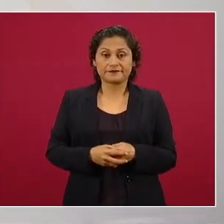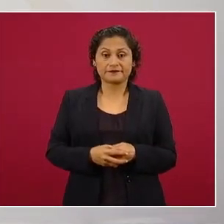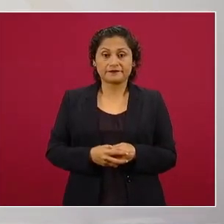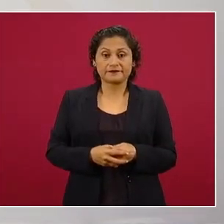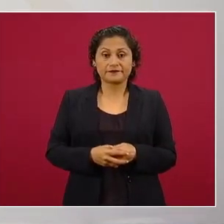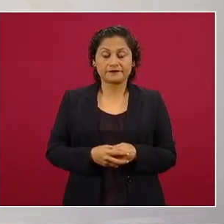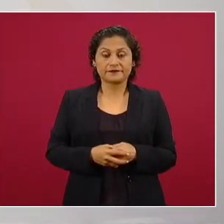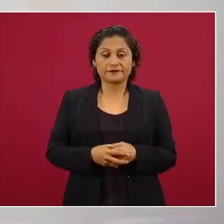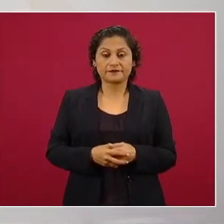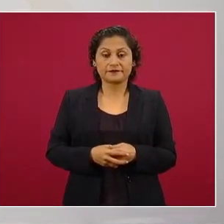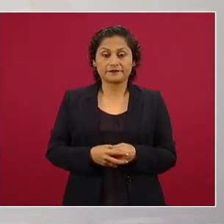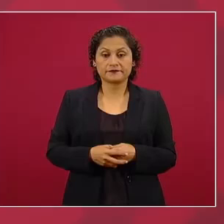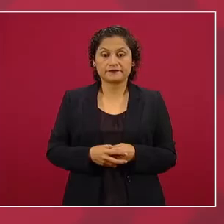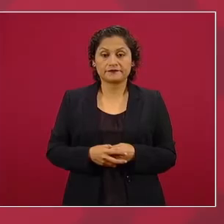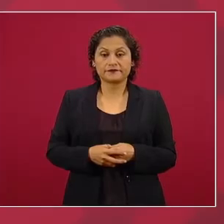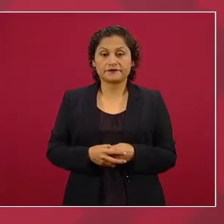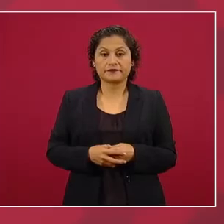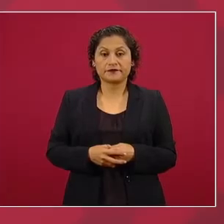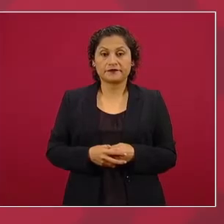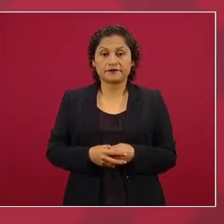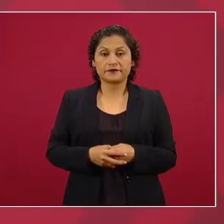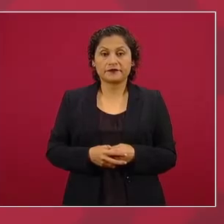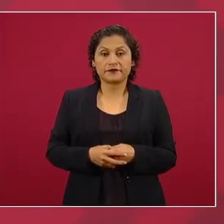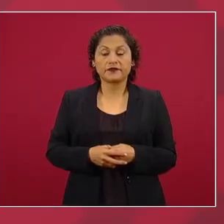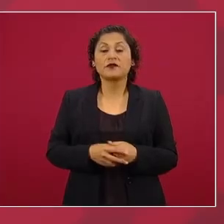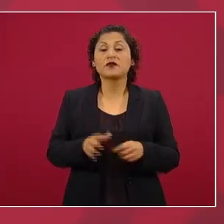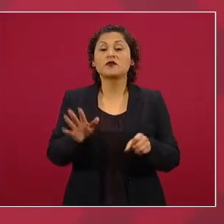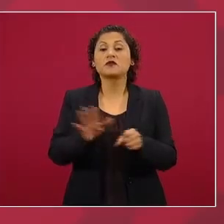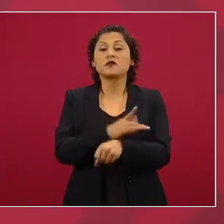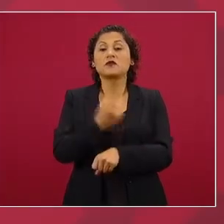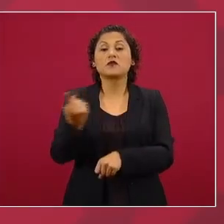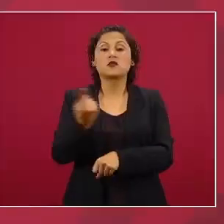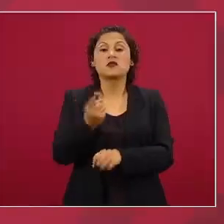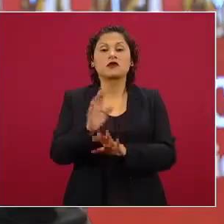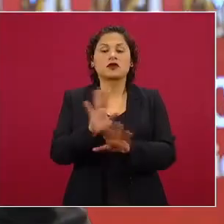porque pues ya la